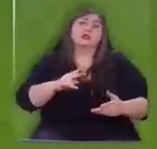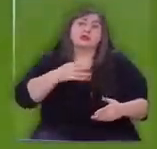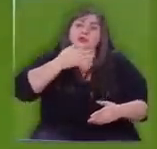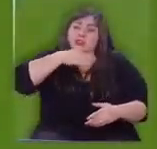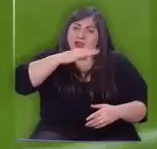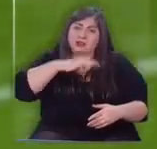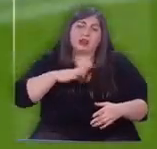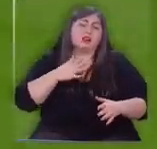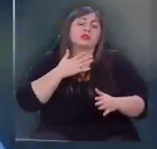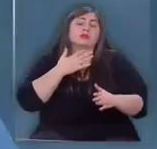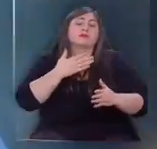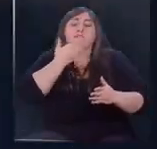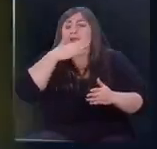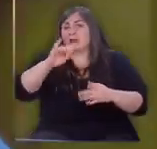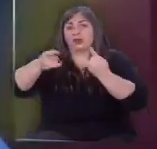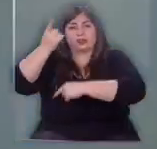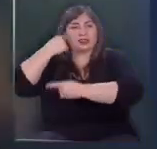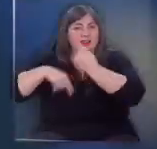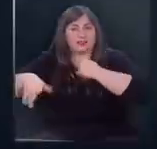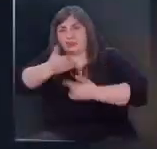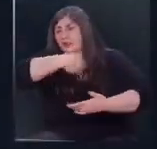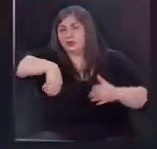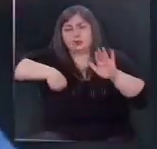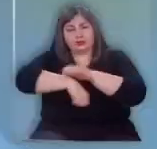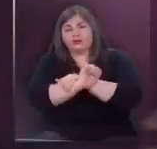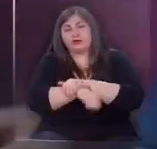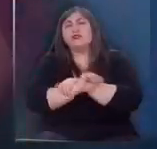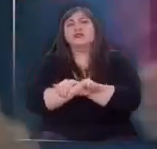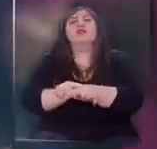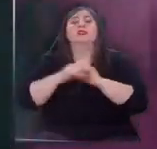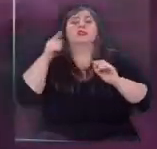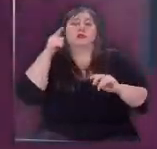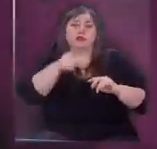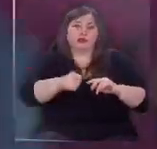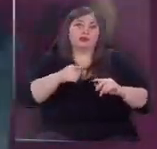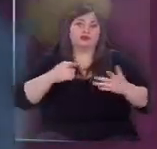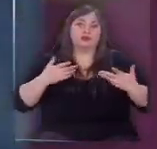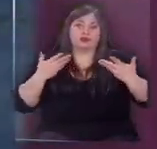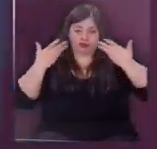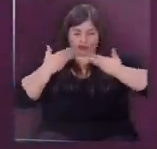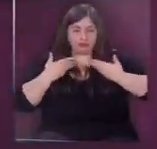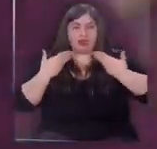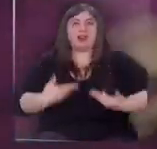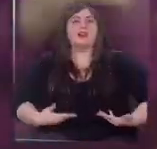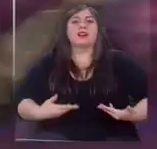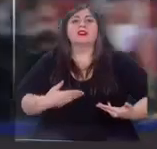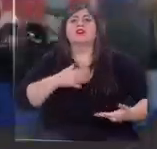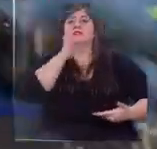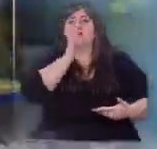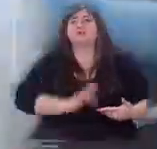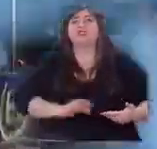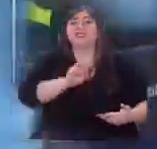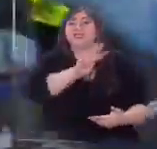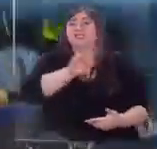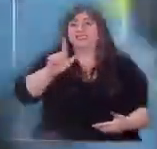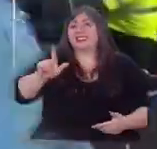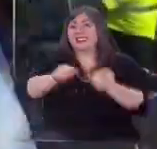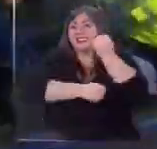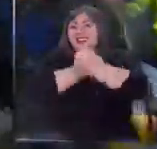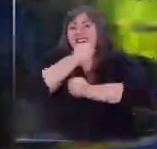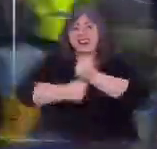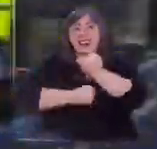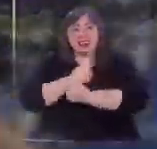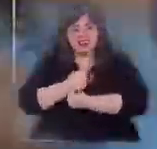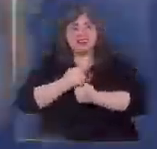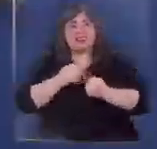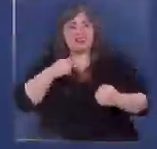sin duda, el mejor de la historia de nuestro fútbol, teniendo en cuenta su palmarés, el rendimiento. Imagínate, a los 37 años de edad,